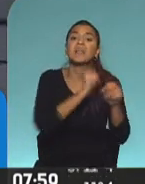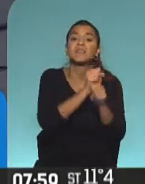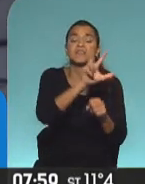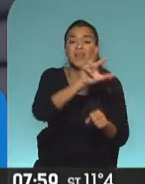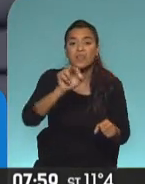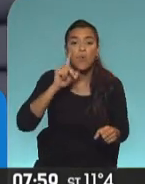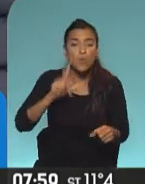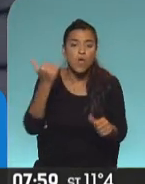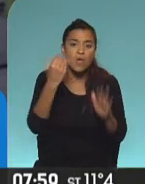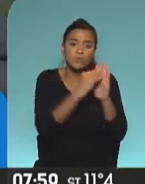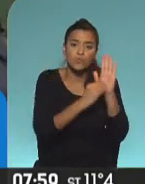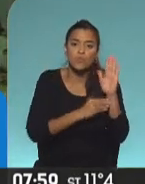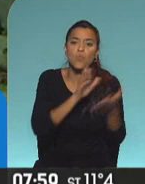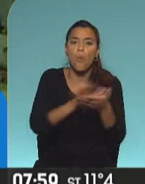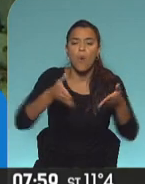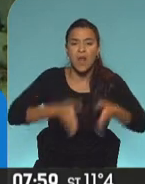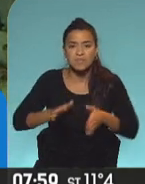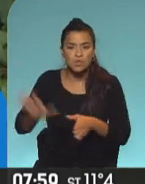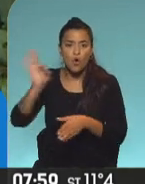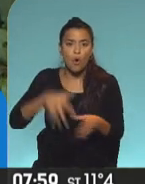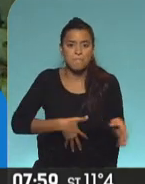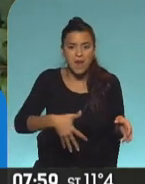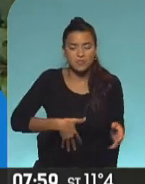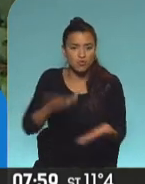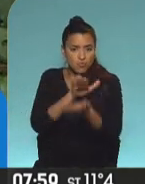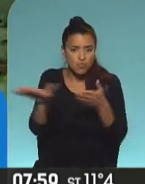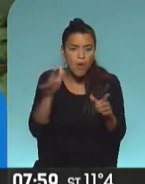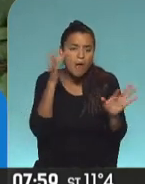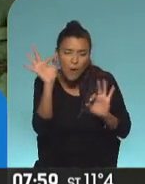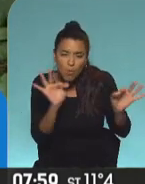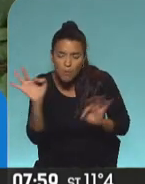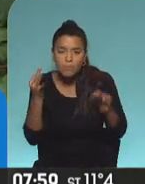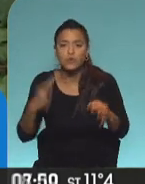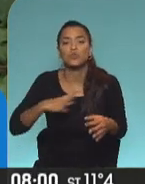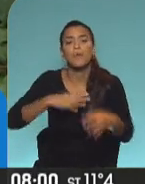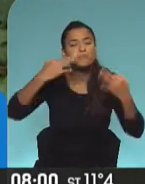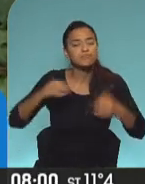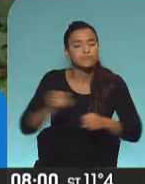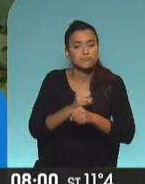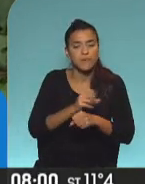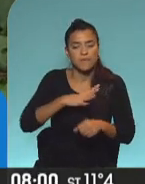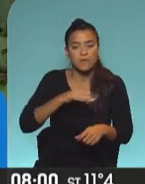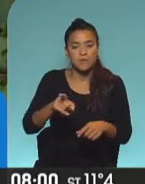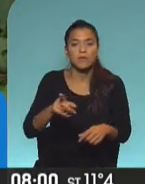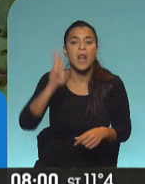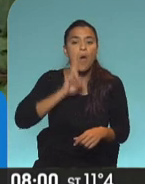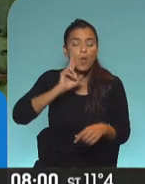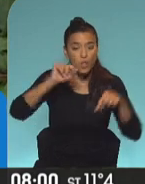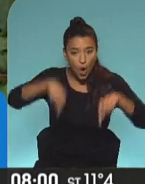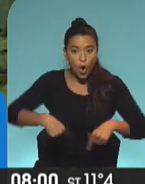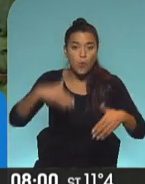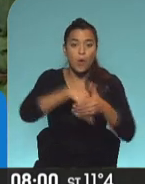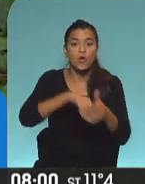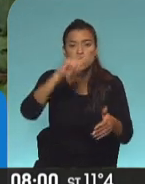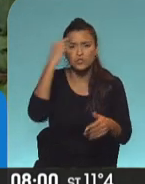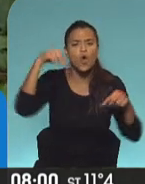hay nuevos casos de nuevos nacimientos o nuevos embarazos. Evaluamos todas las alternativas, todavía no hay nada definido. ¿Se tratará esto con Fernanda Roberta hoy en el Banco